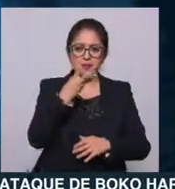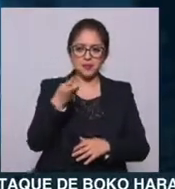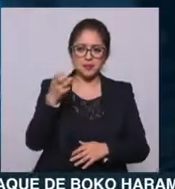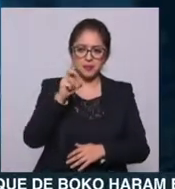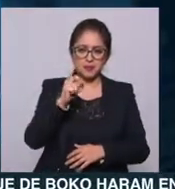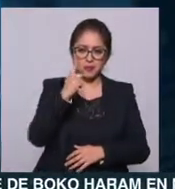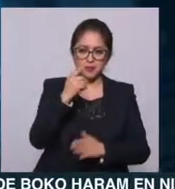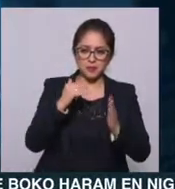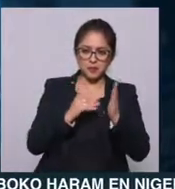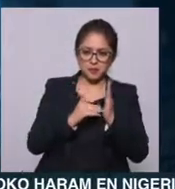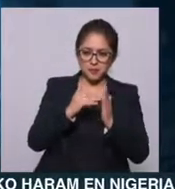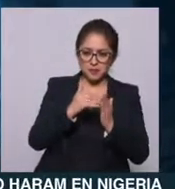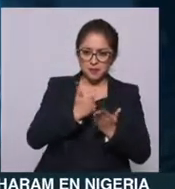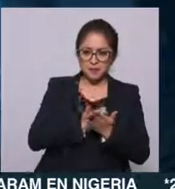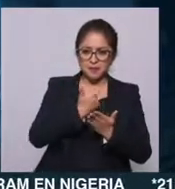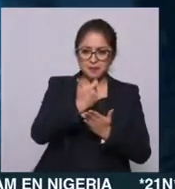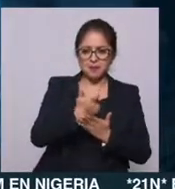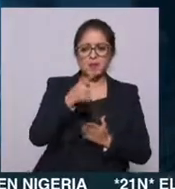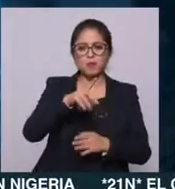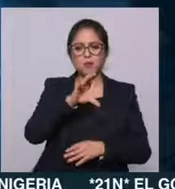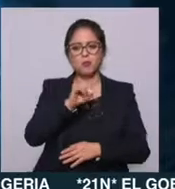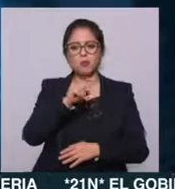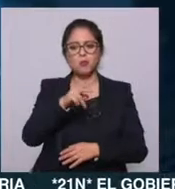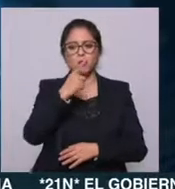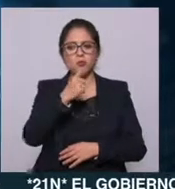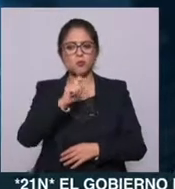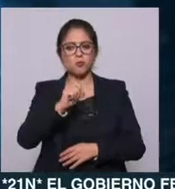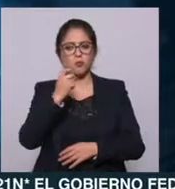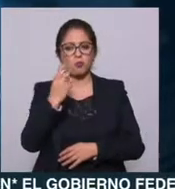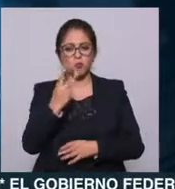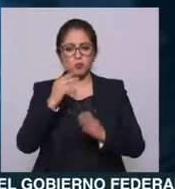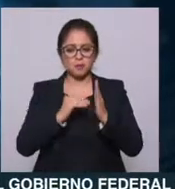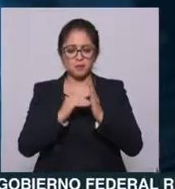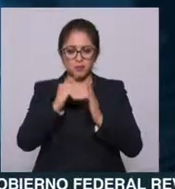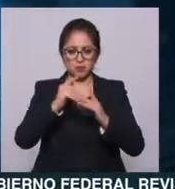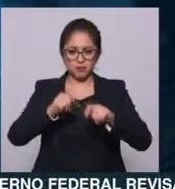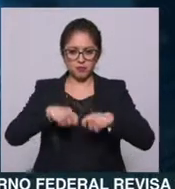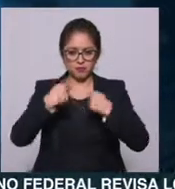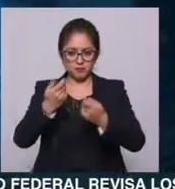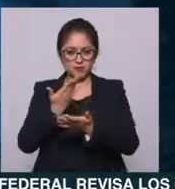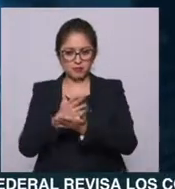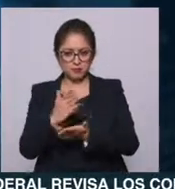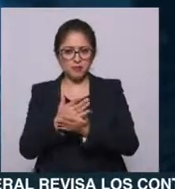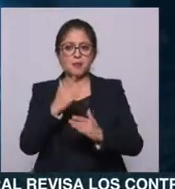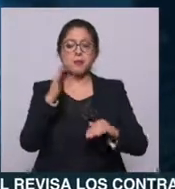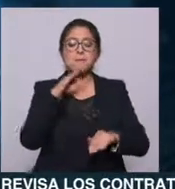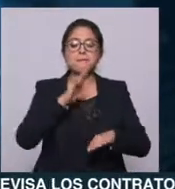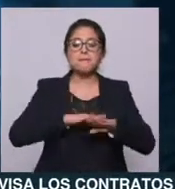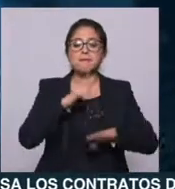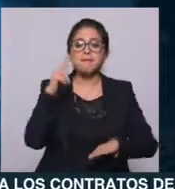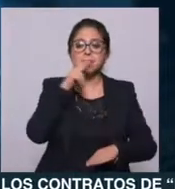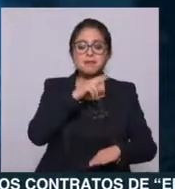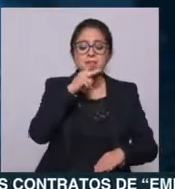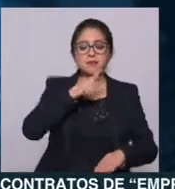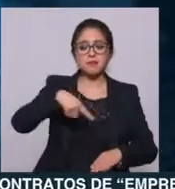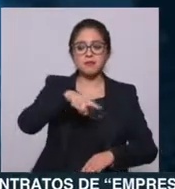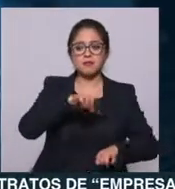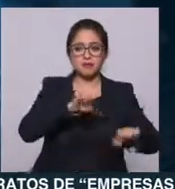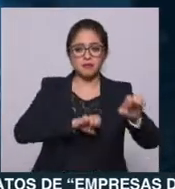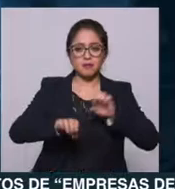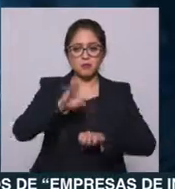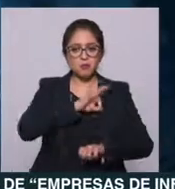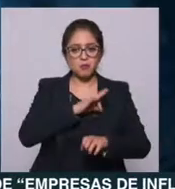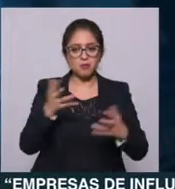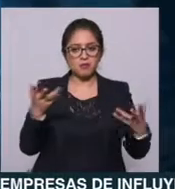millones de pesos y al consumo con 1.2 millones de créditos estimados. Acelerar licitaciones para que empresas puedan iniciar actividades de